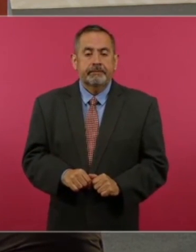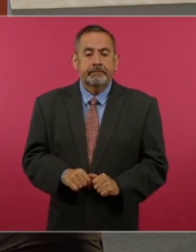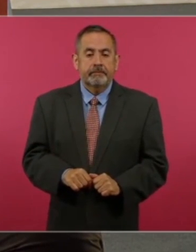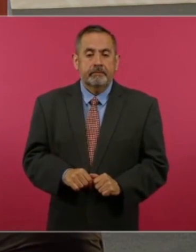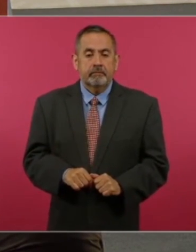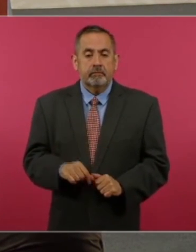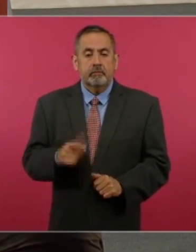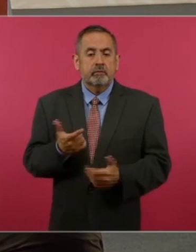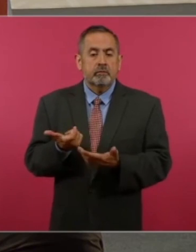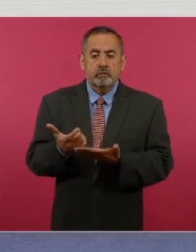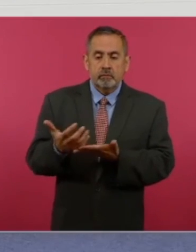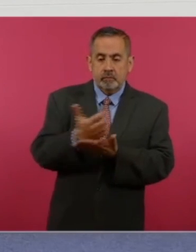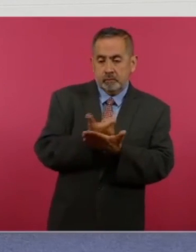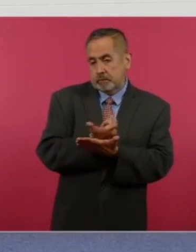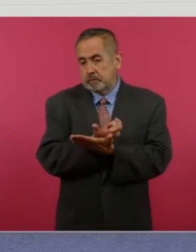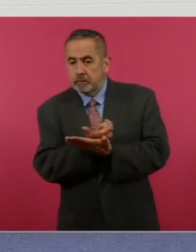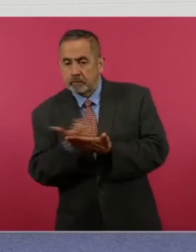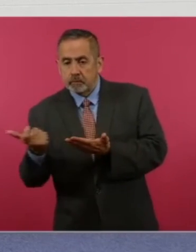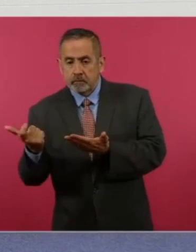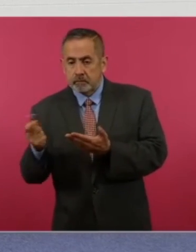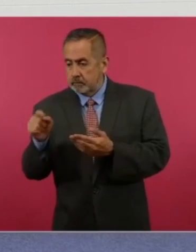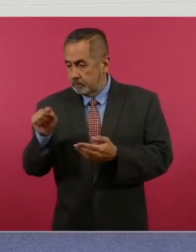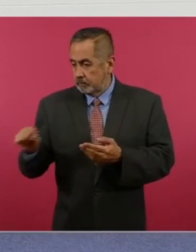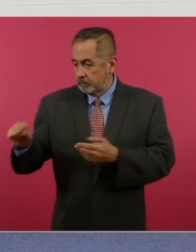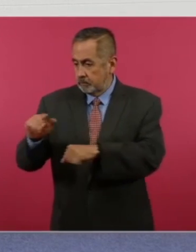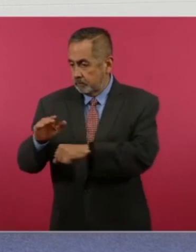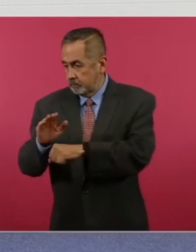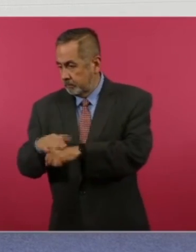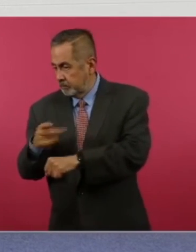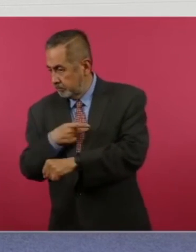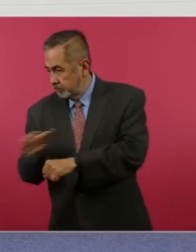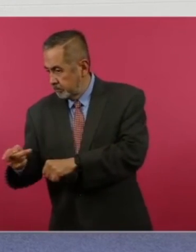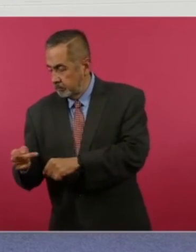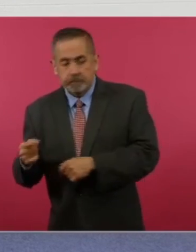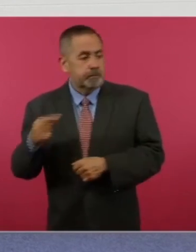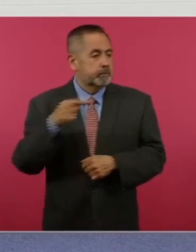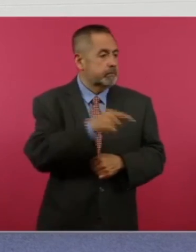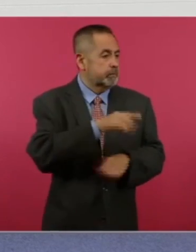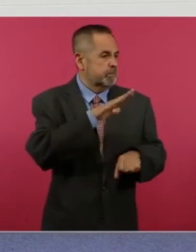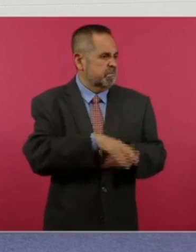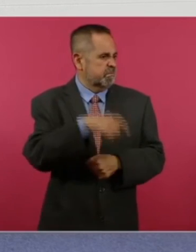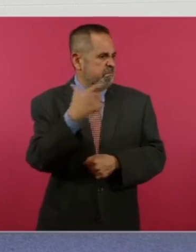Diferencia salarial entre los más ricos y los más pobres.